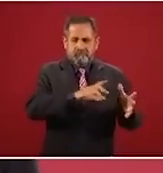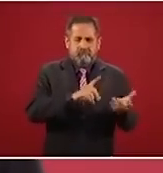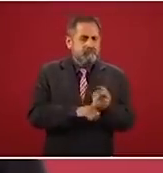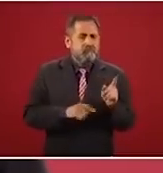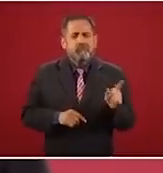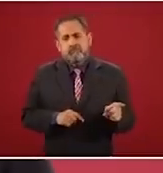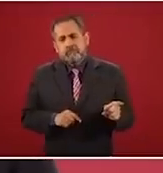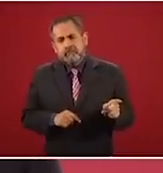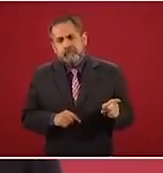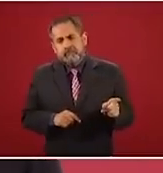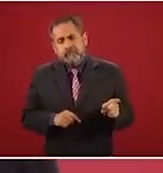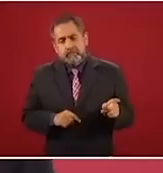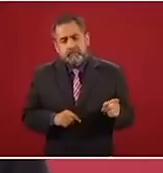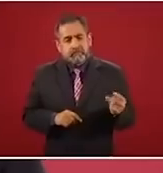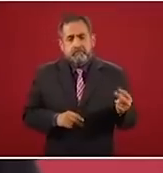estuviesen aquí